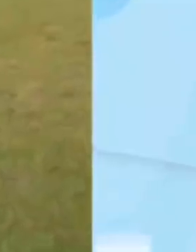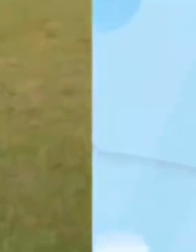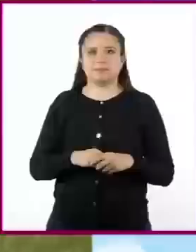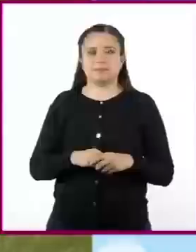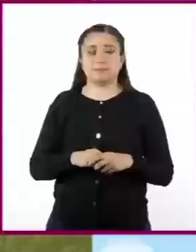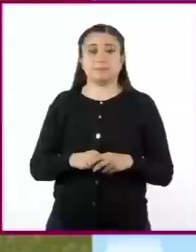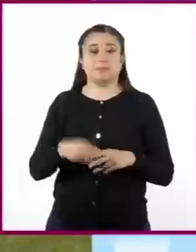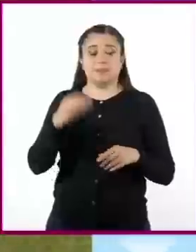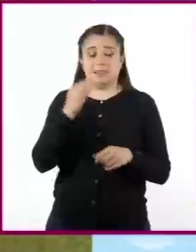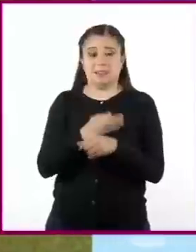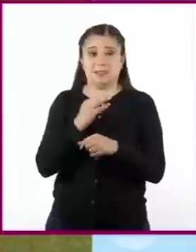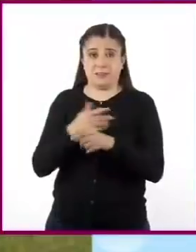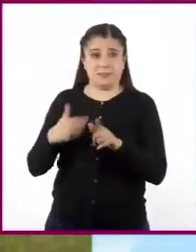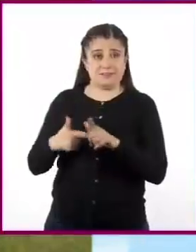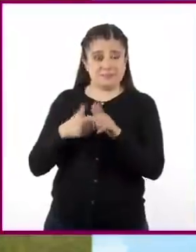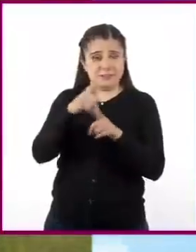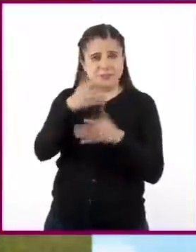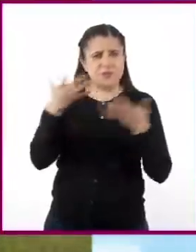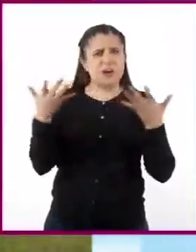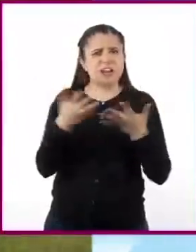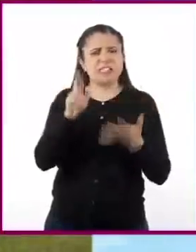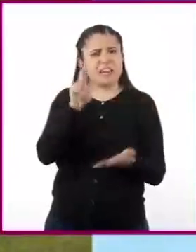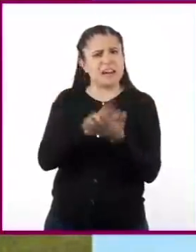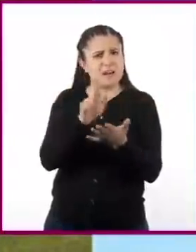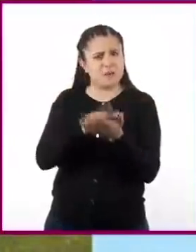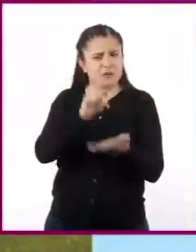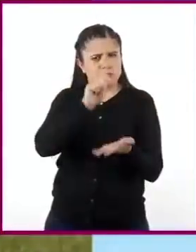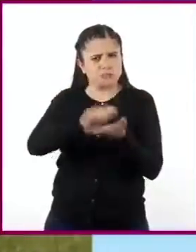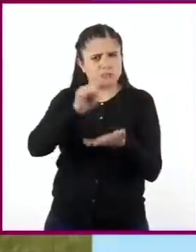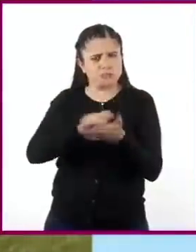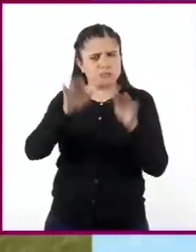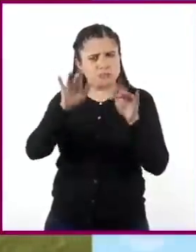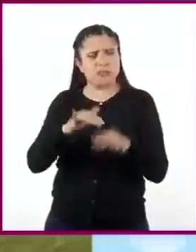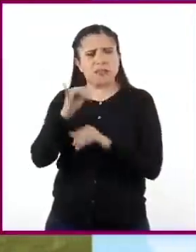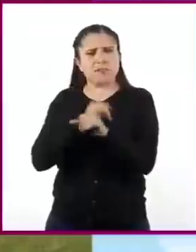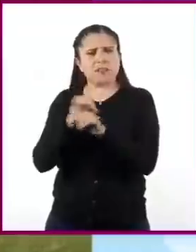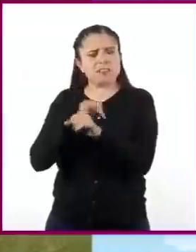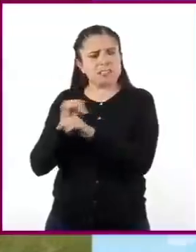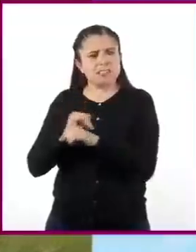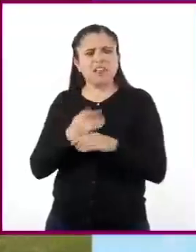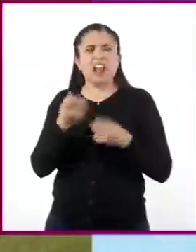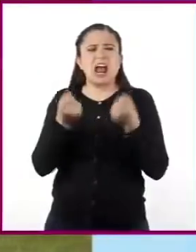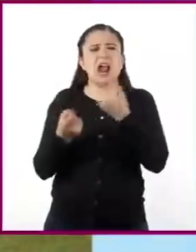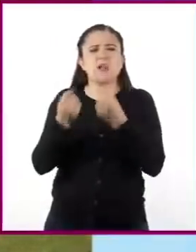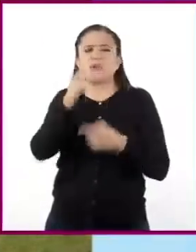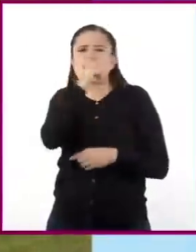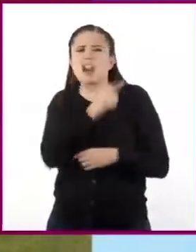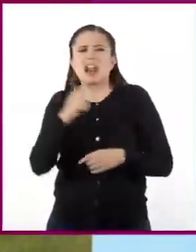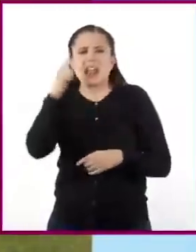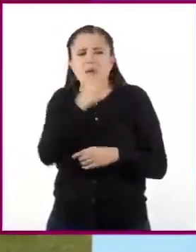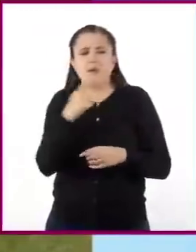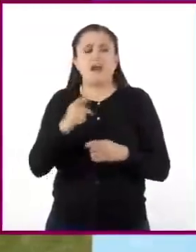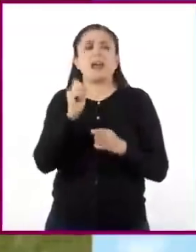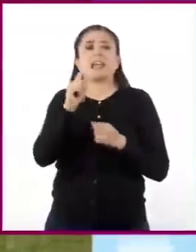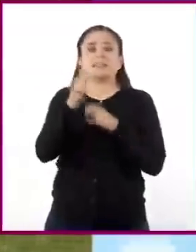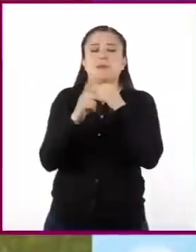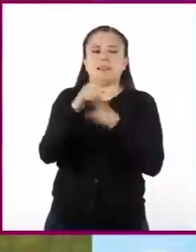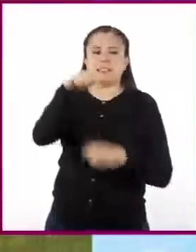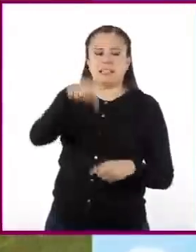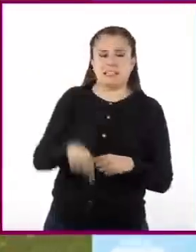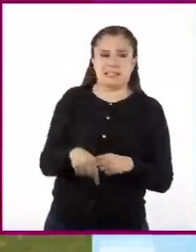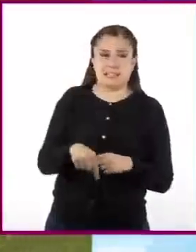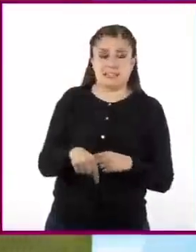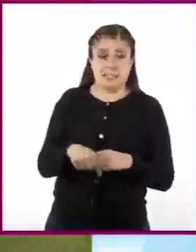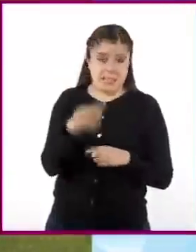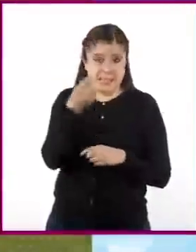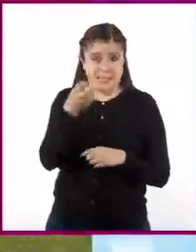En esta secuencia vas a realizar un reporte de investigación sobre la situación de alguna lengua indígena que se hable en nuestro país.